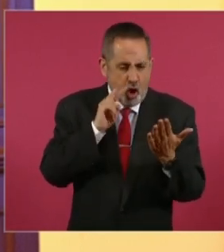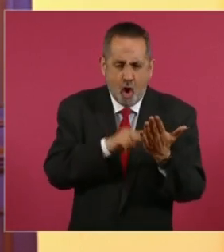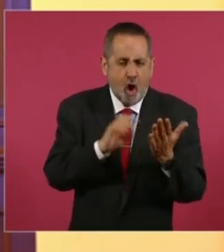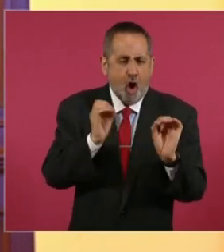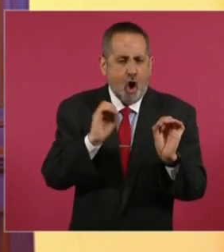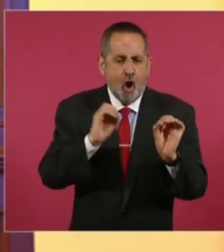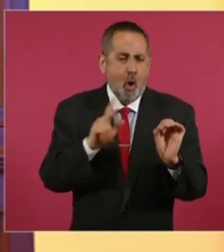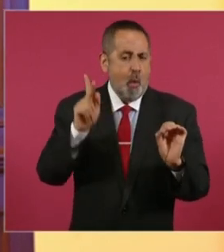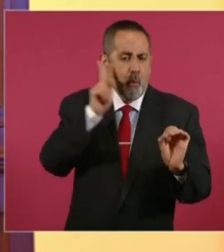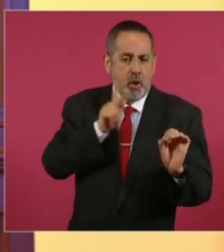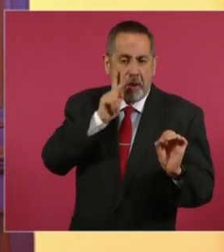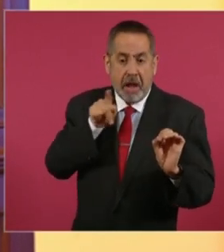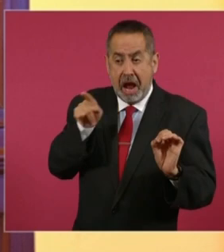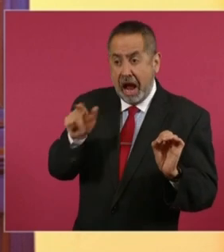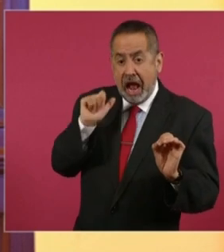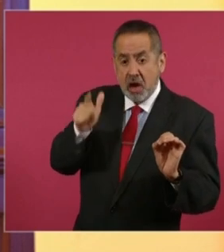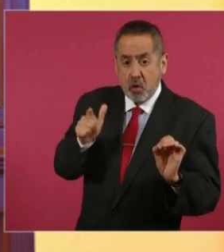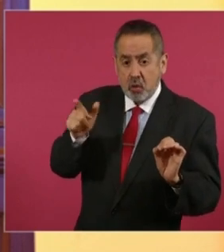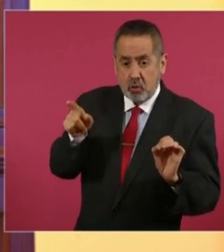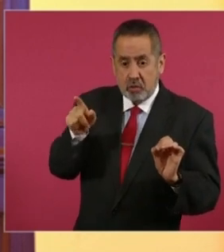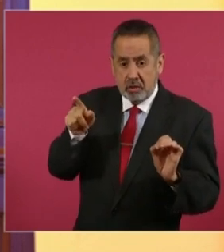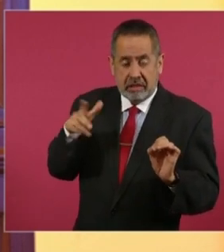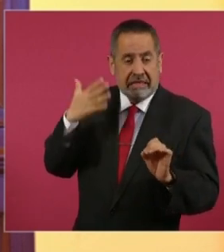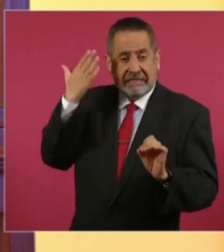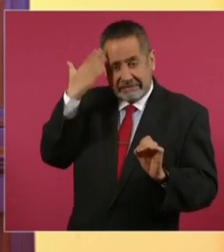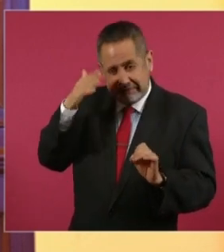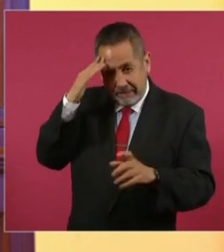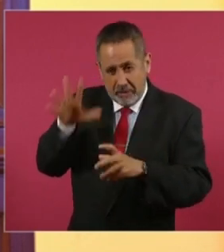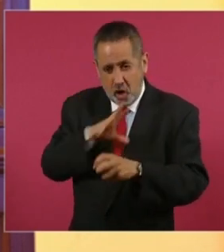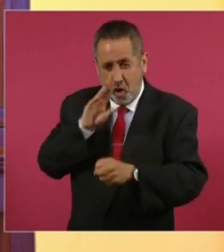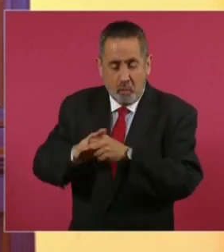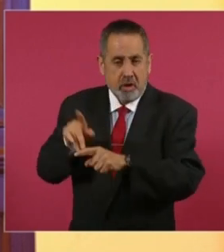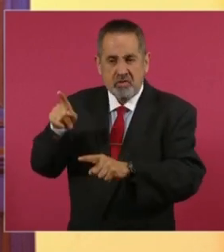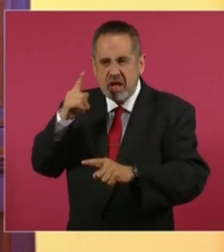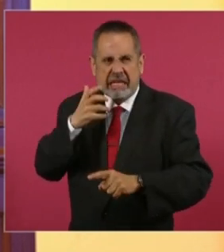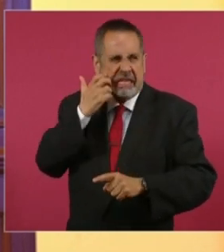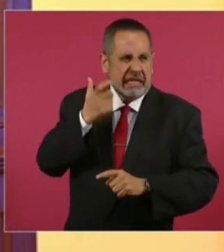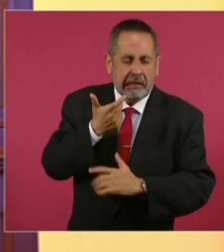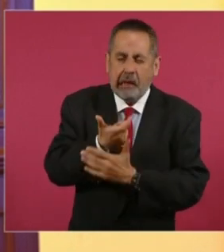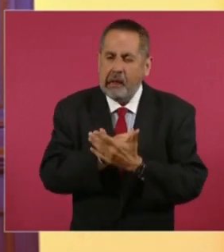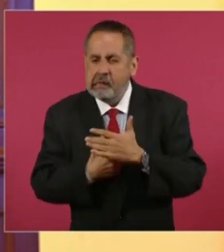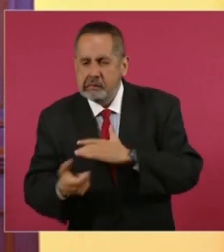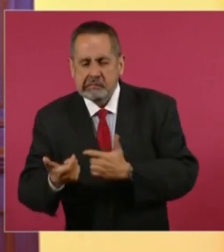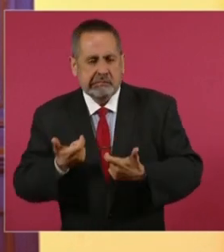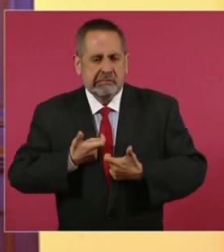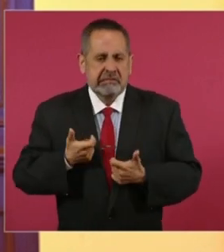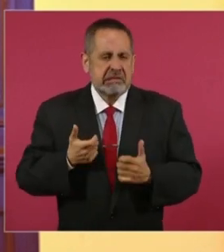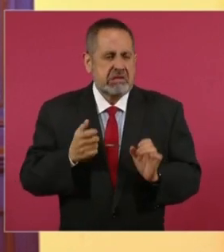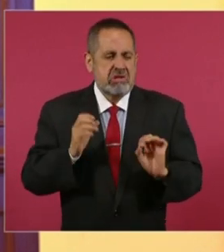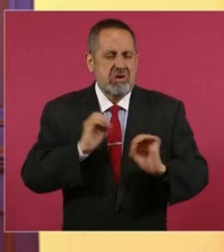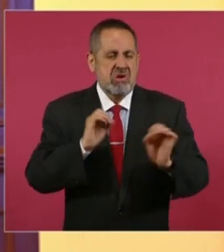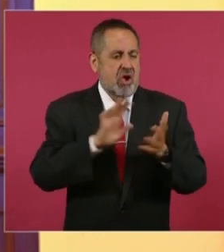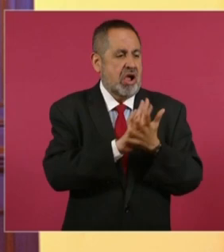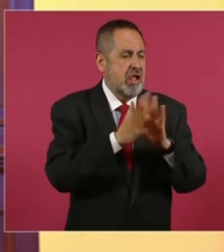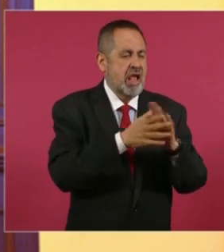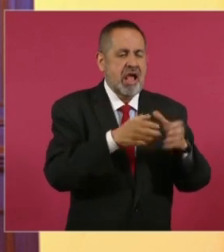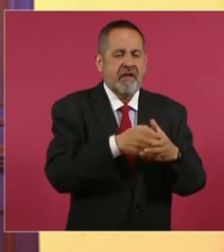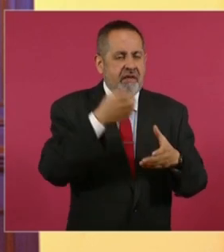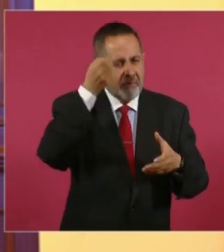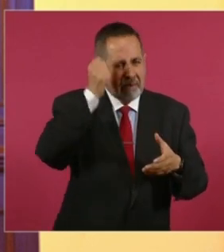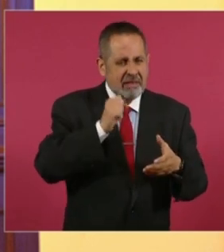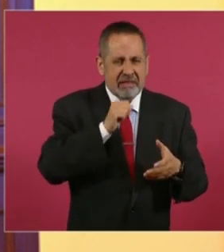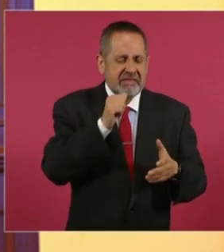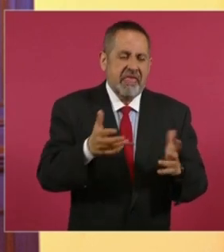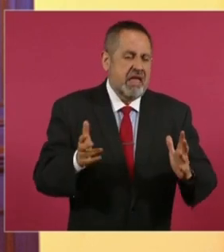ninguna evidencia de que López Obrador tuviera conocimiento alguno y menos aún la intención de recibir dinero caliente del cártel de Sinaloa.